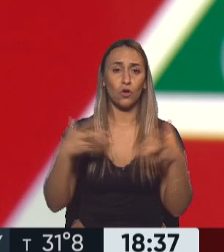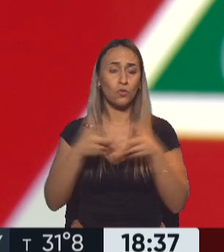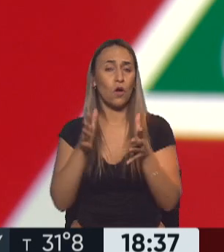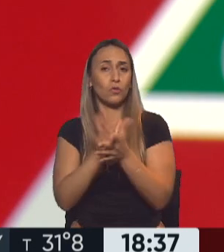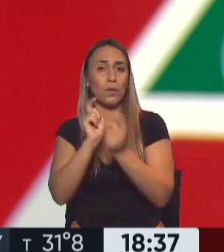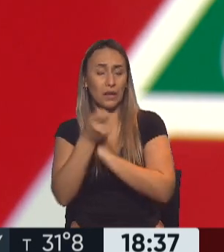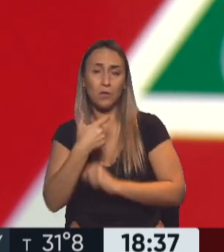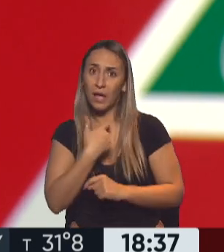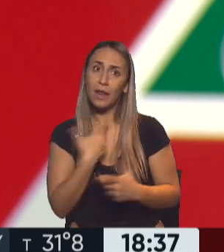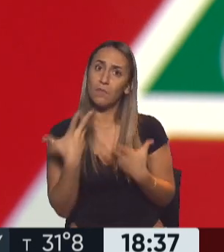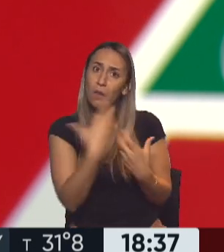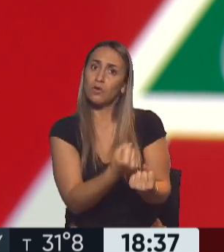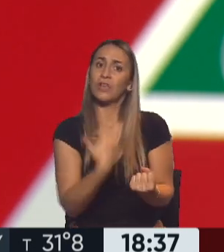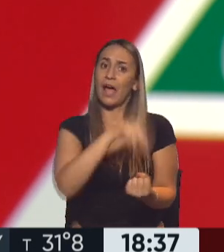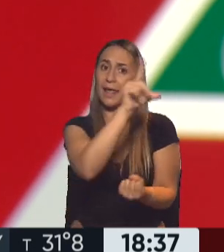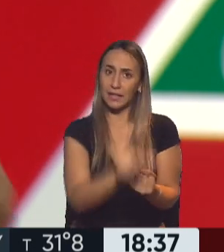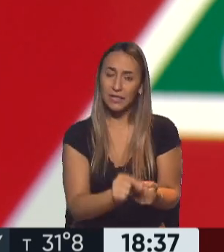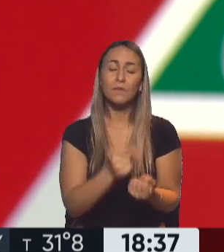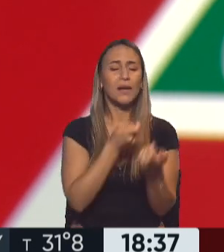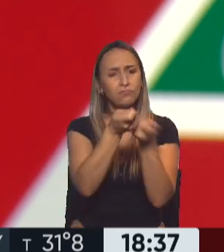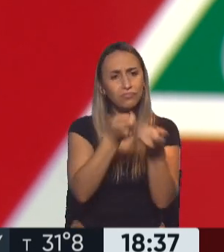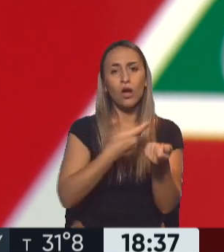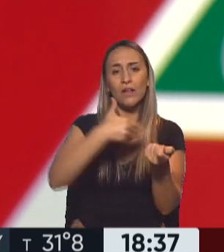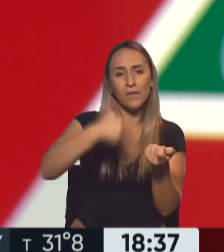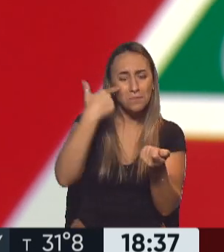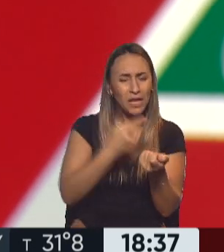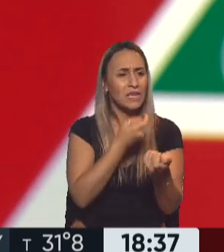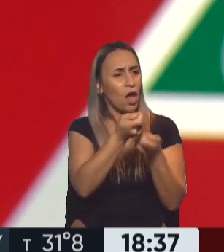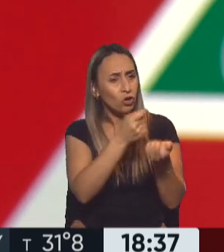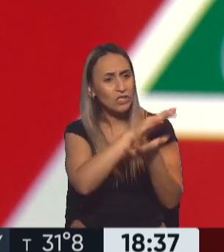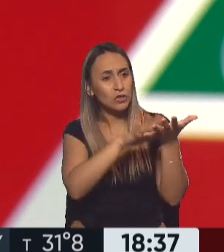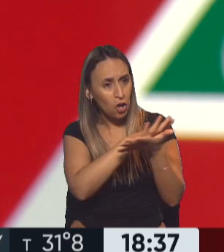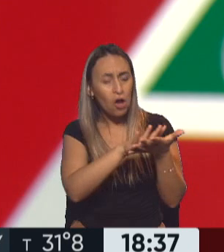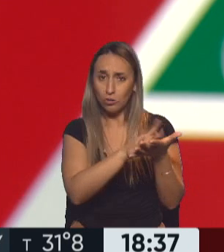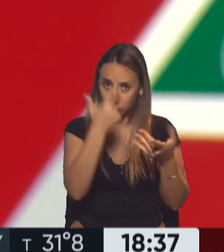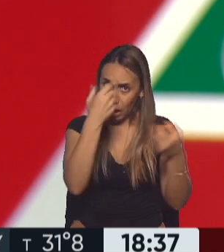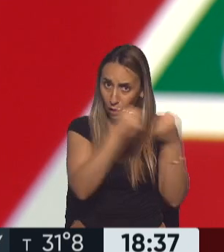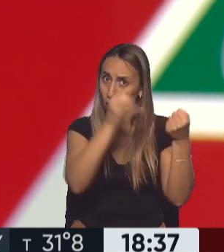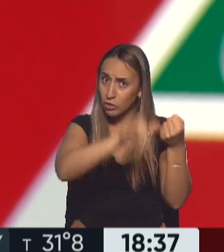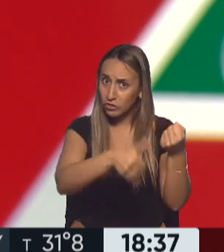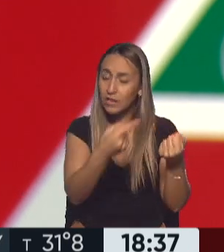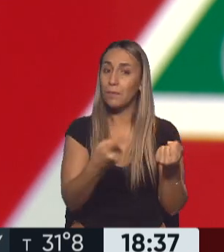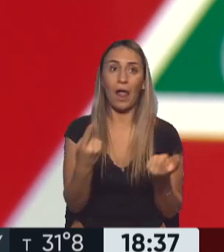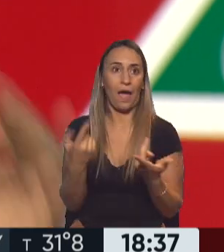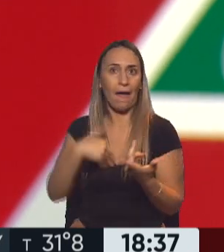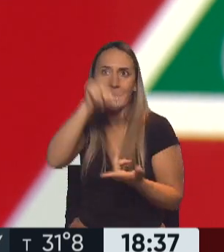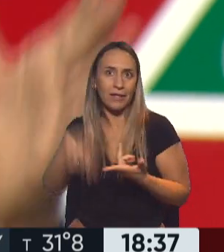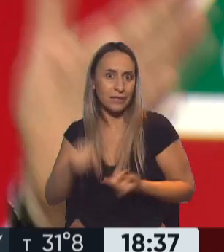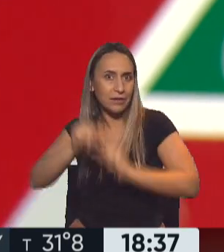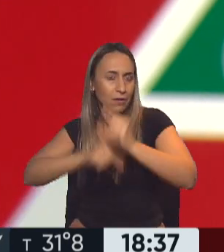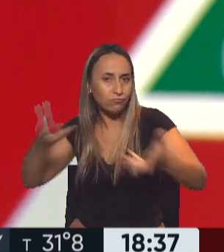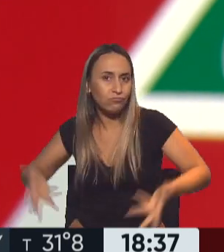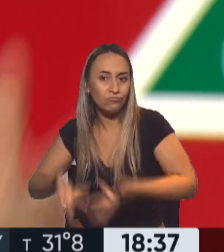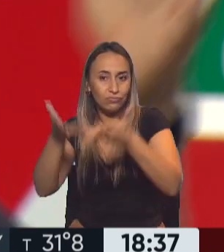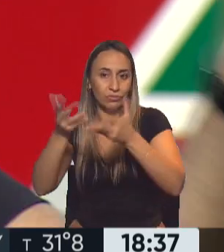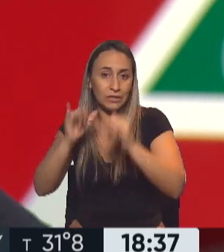con la Argentina en su negociación con el fondo, en todo lo que haga a que la Argentina pueda volver a crecer, a desarrollarse. Nuestro compromiso estuvo siempre,